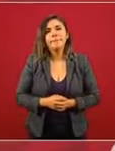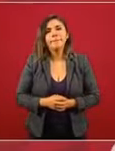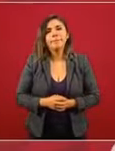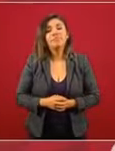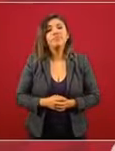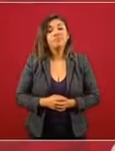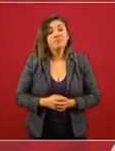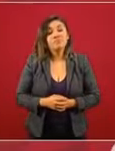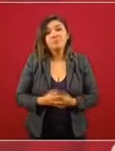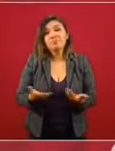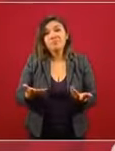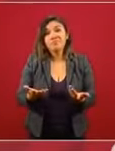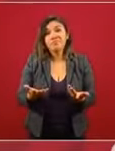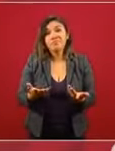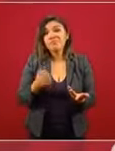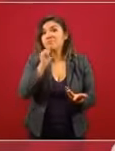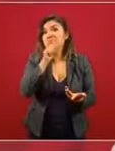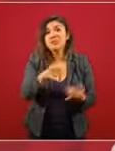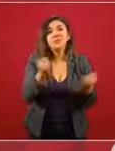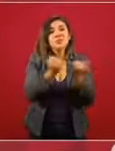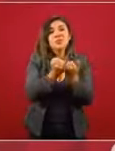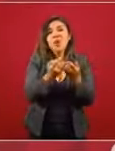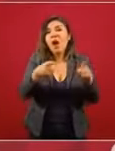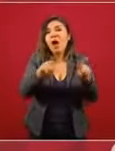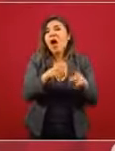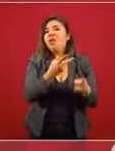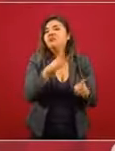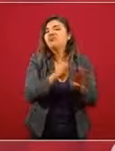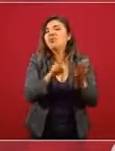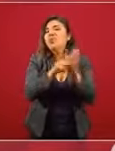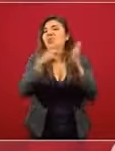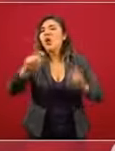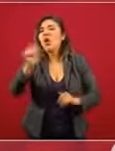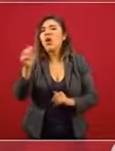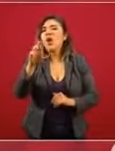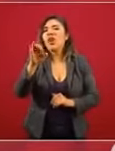Ahí se va con el Reforma.